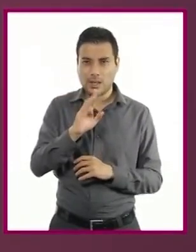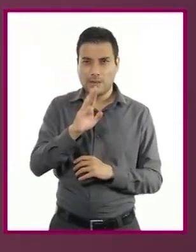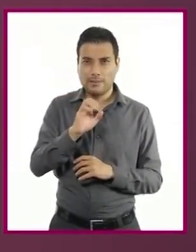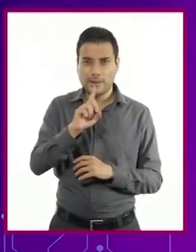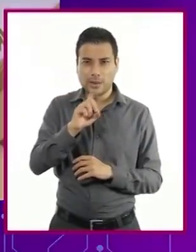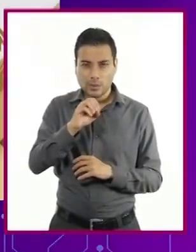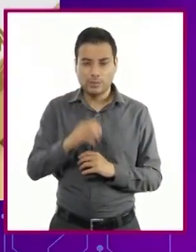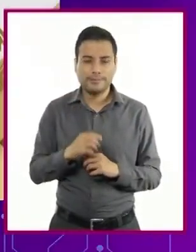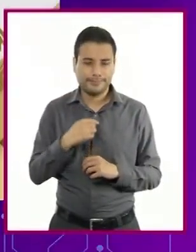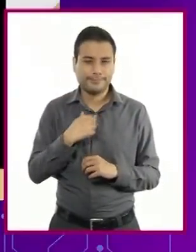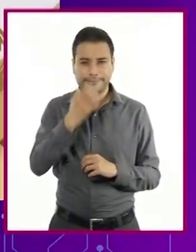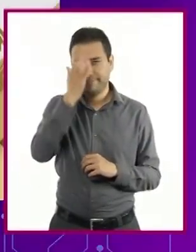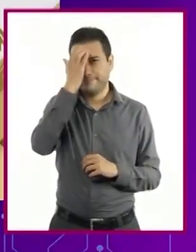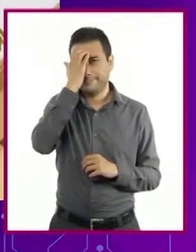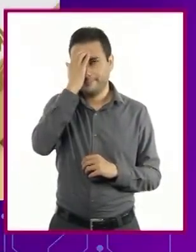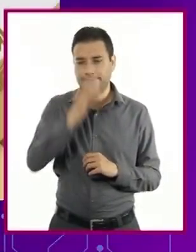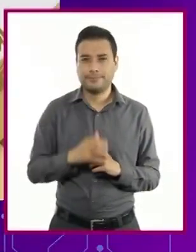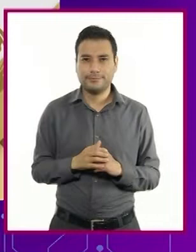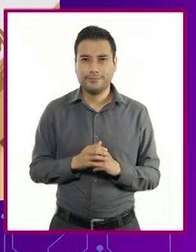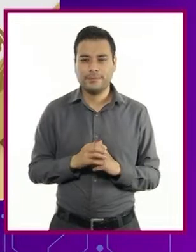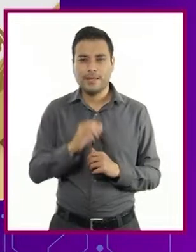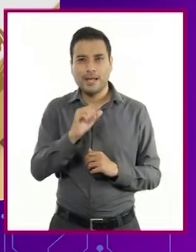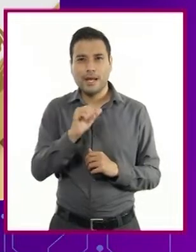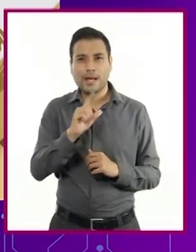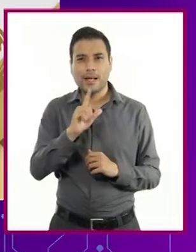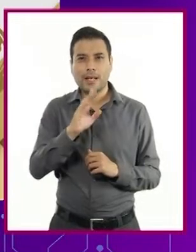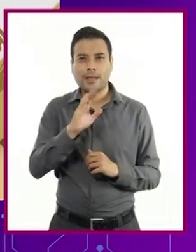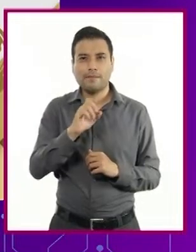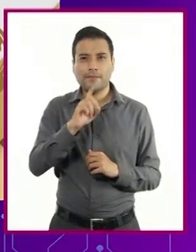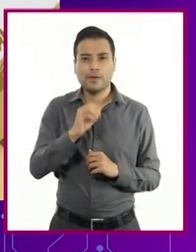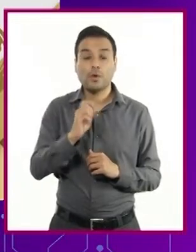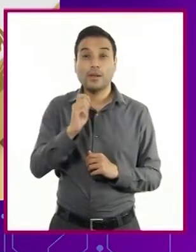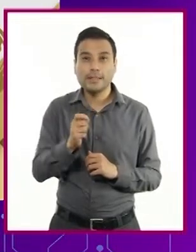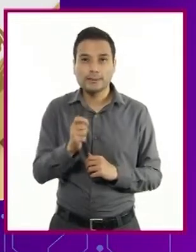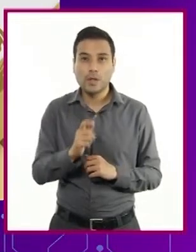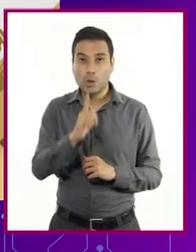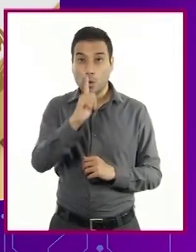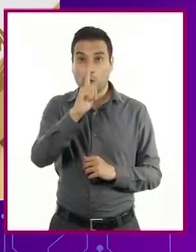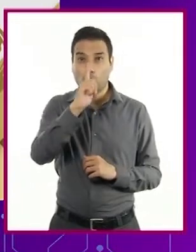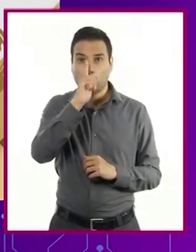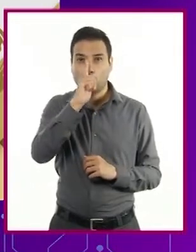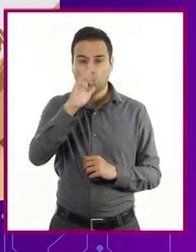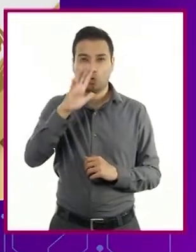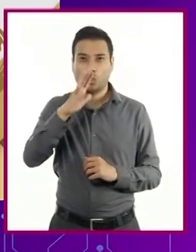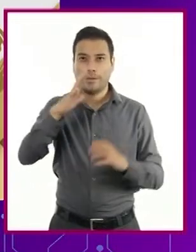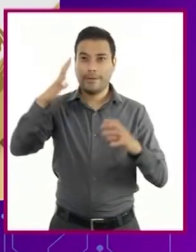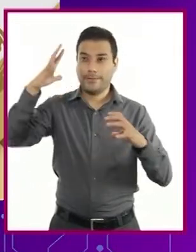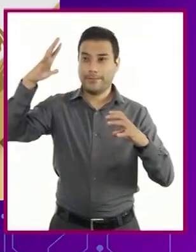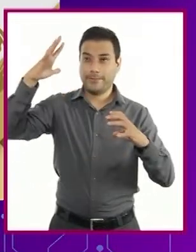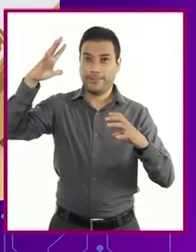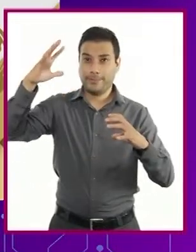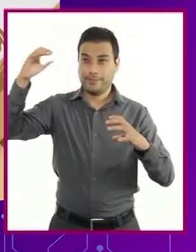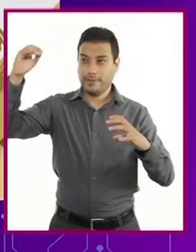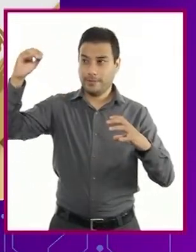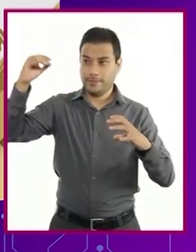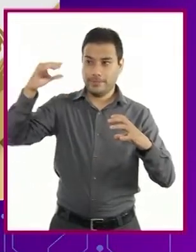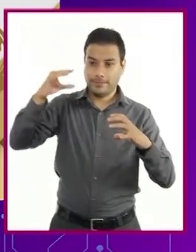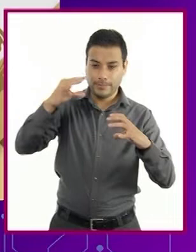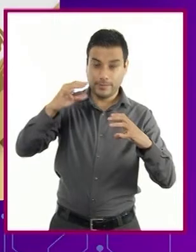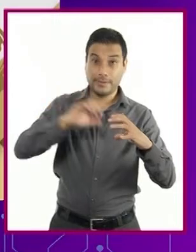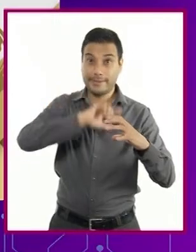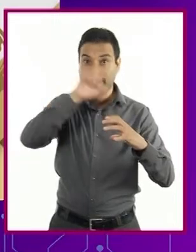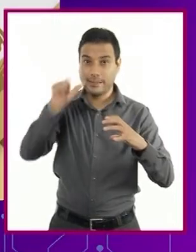Sí, maestro. El albedo se refiere al reflejo de la luz solar que la Tierra emite hacia el espacio